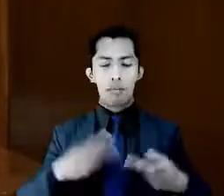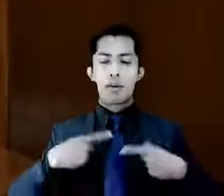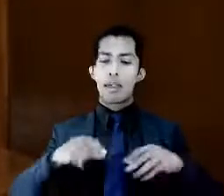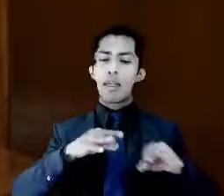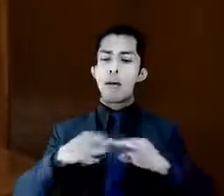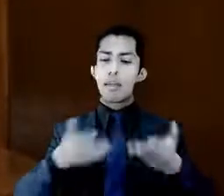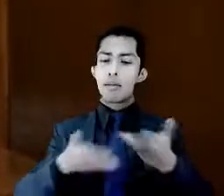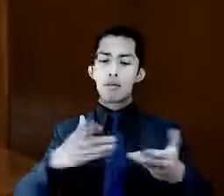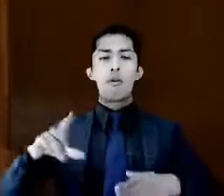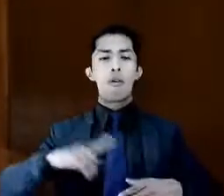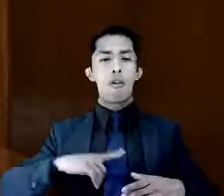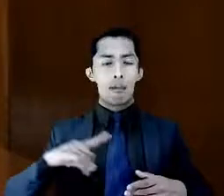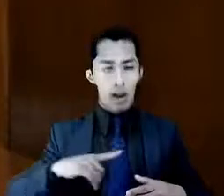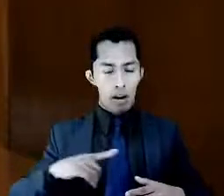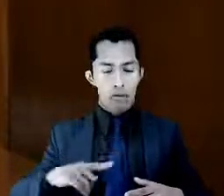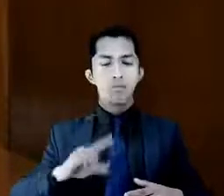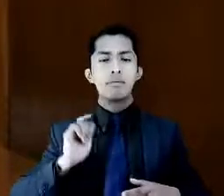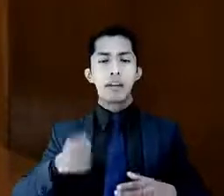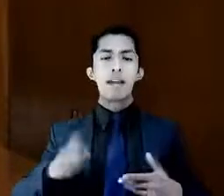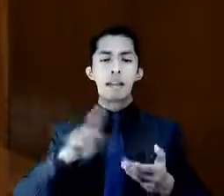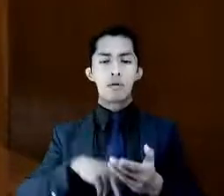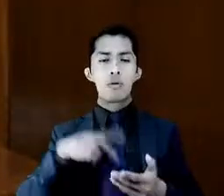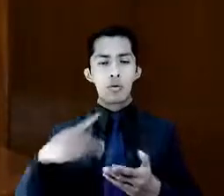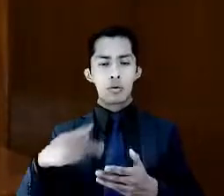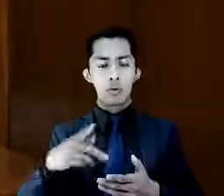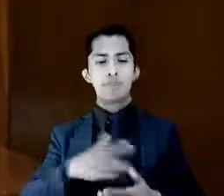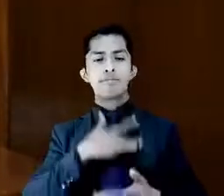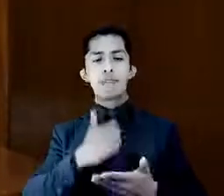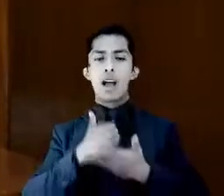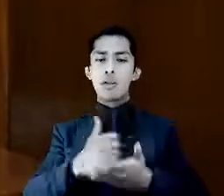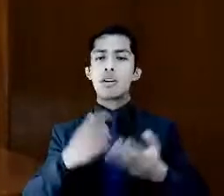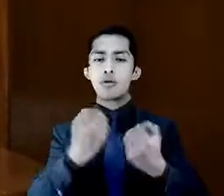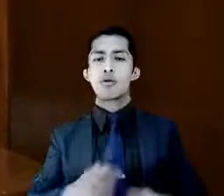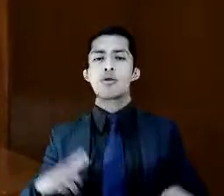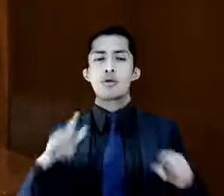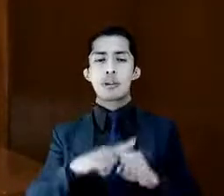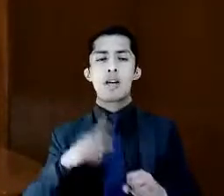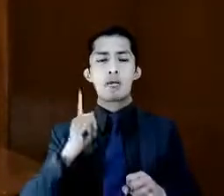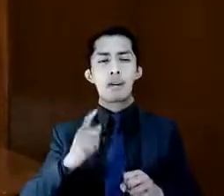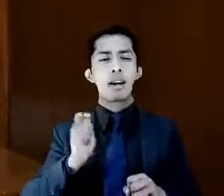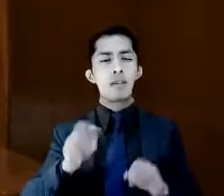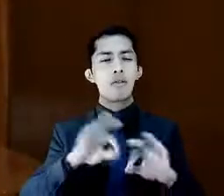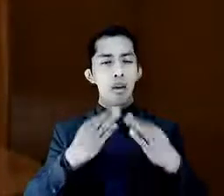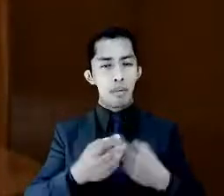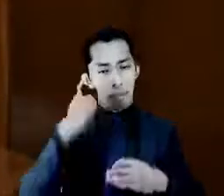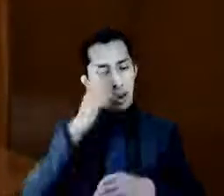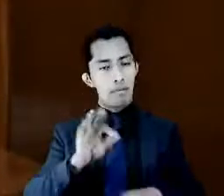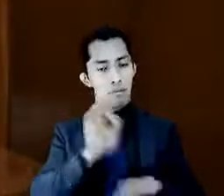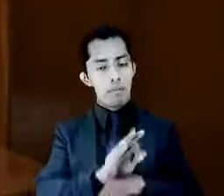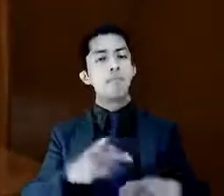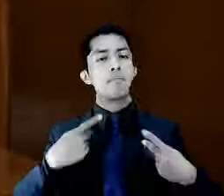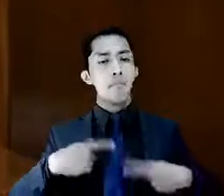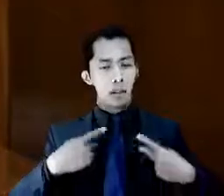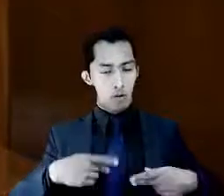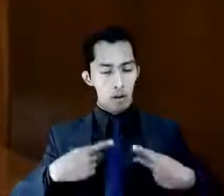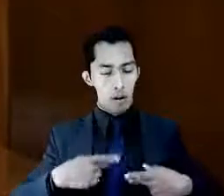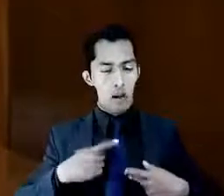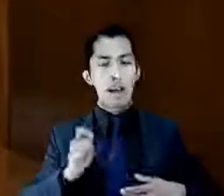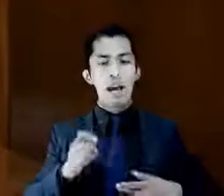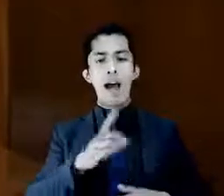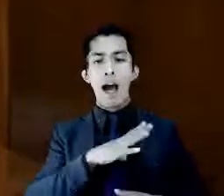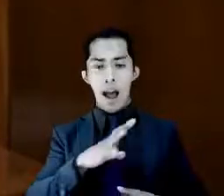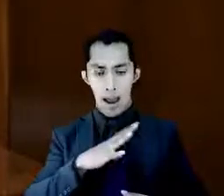público, ya que ha forjado en el marco de la solidaridad social como una técnica de protección al usuario, basada en la